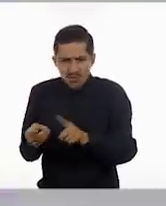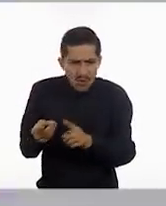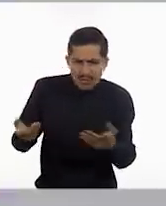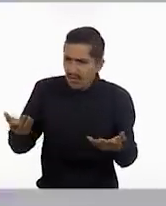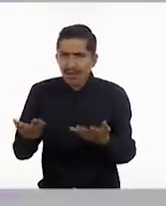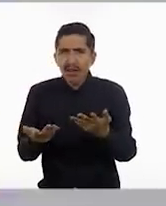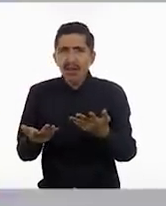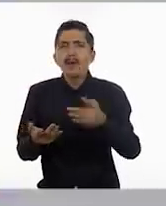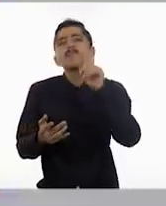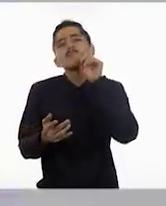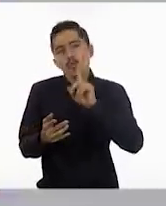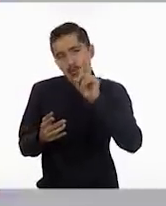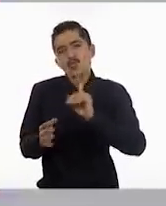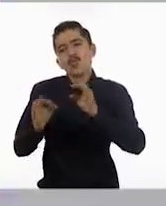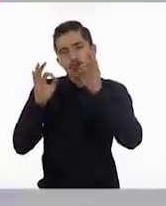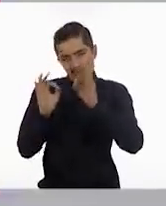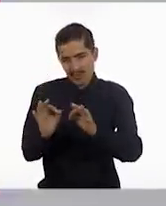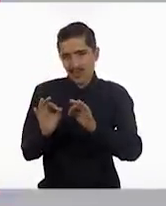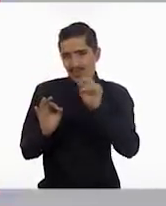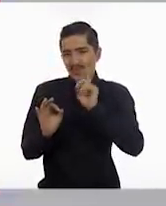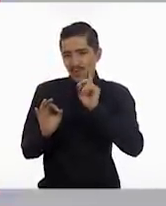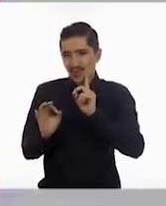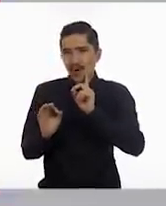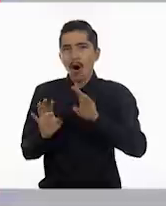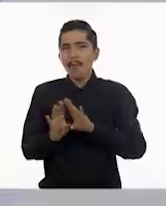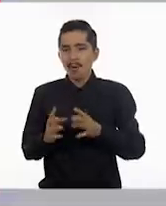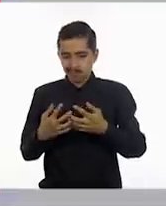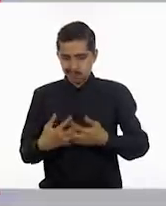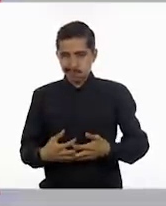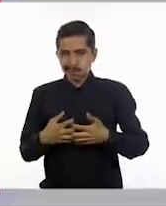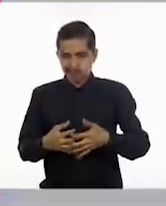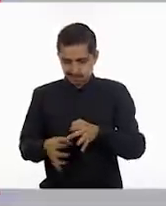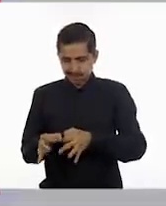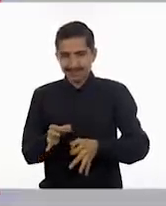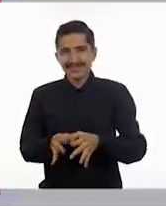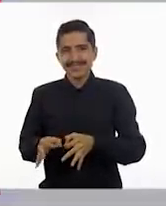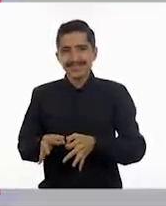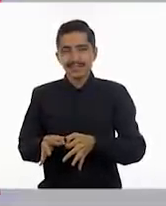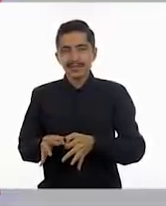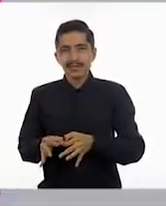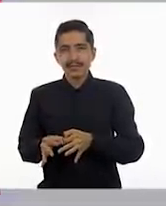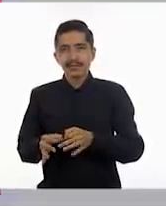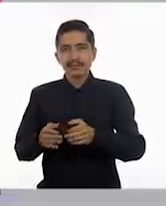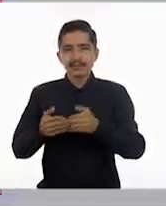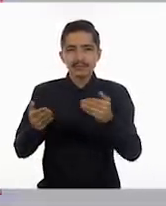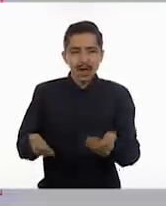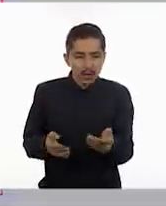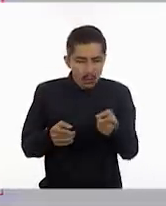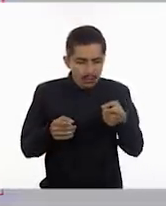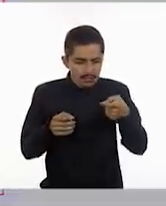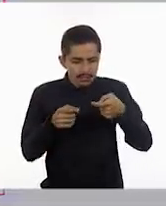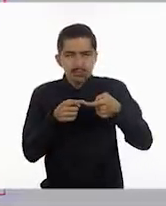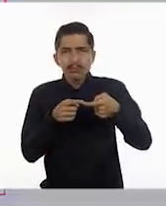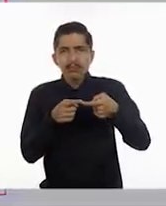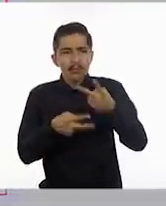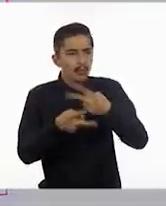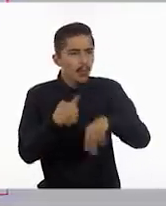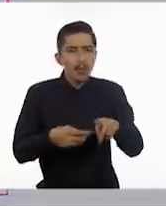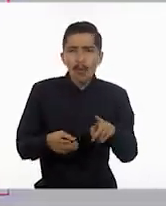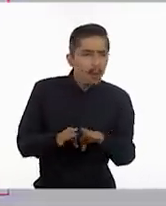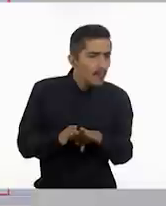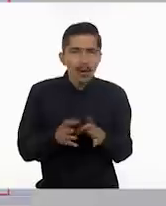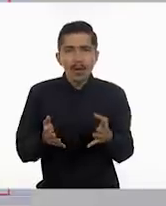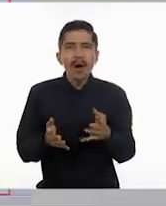produce la mujer. Muy bien. ¿Y los espermatozoides, quién los produce? El hombre. Correcto. Entonces ahí